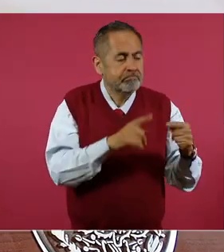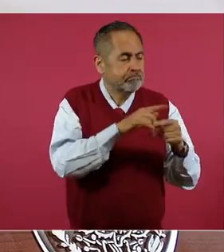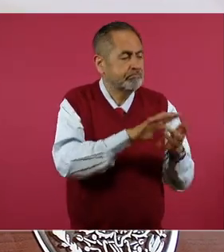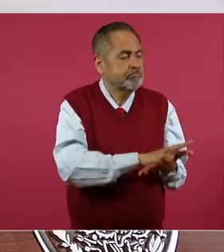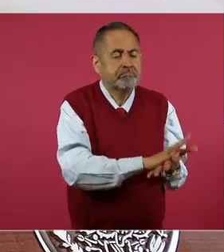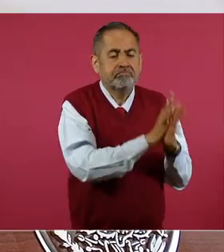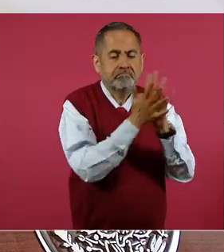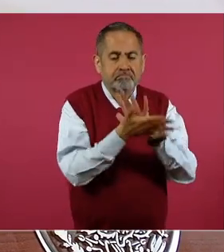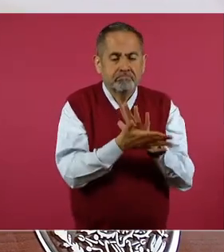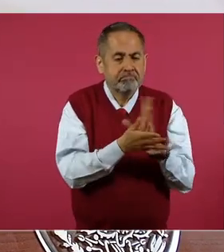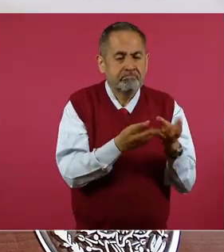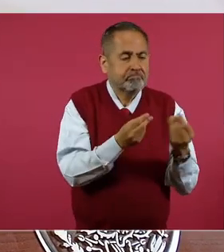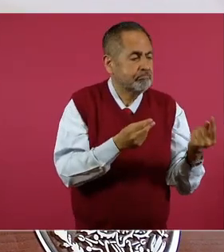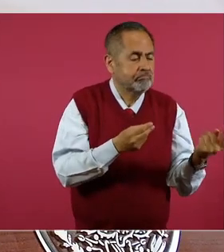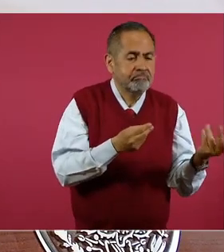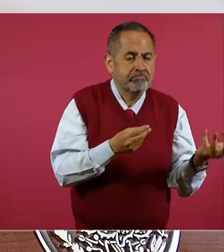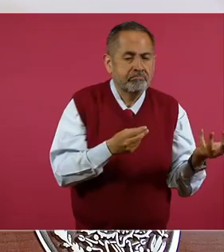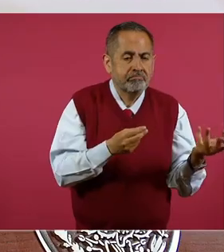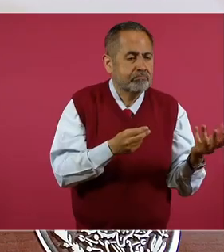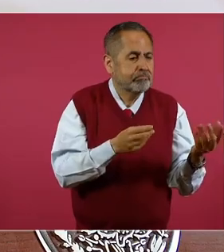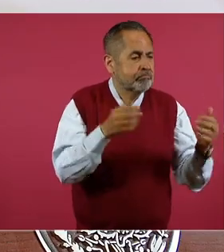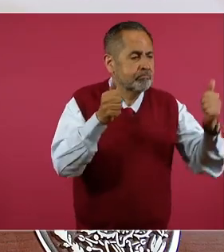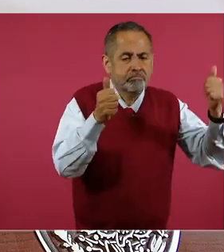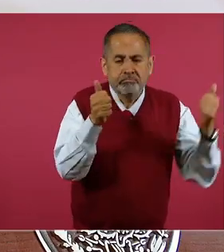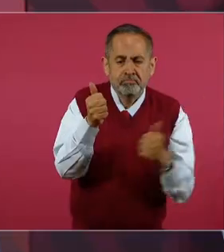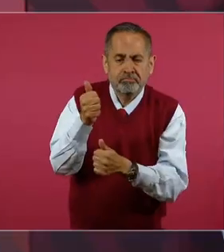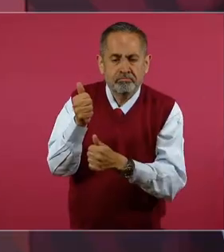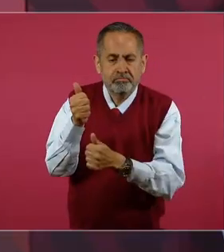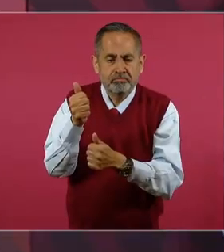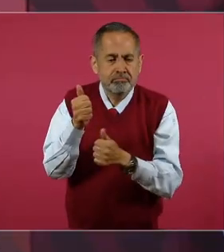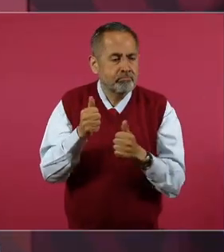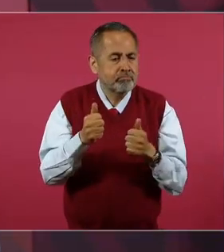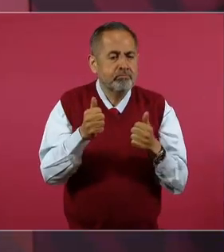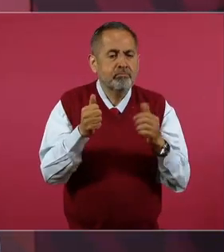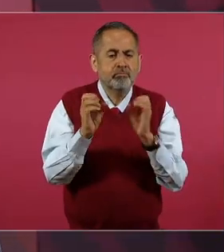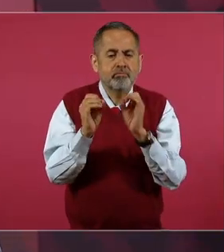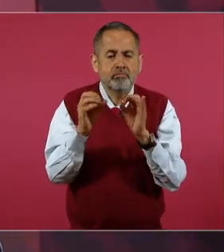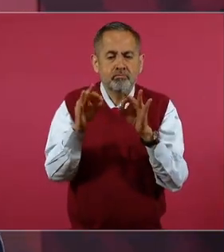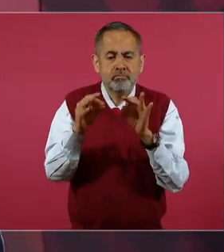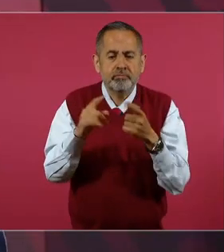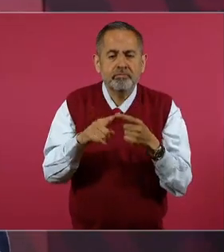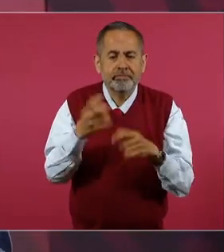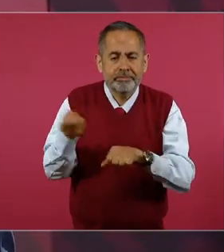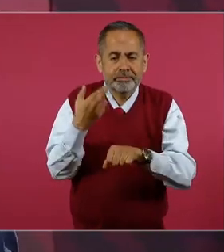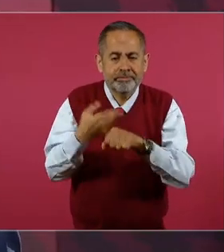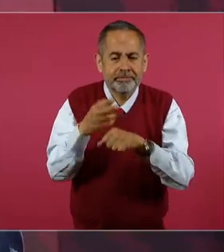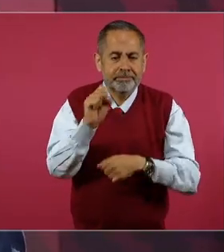convertir en una oficina de la Secretaría de Comunicaciones,